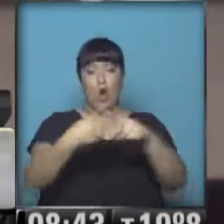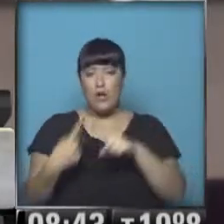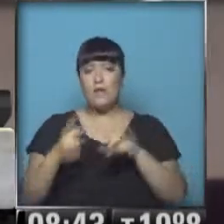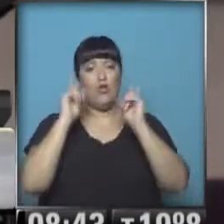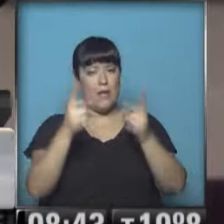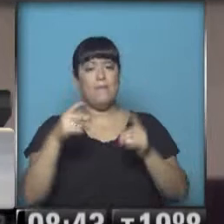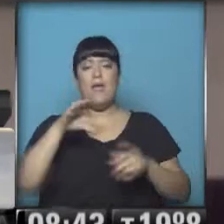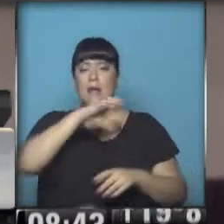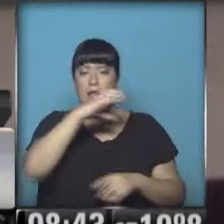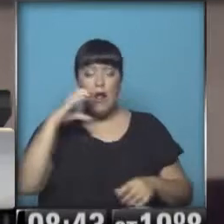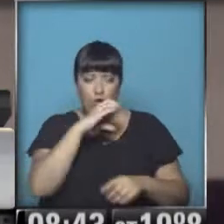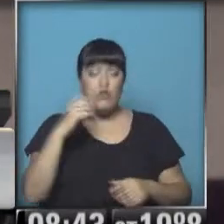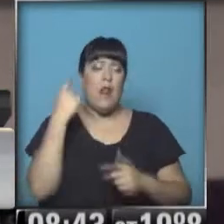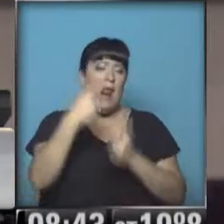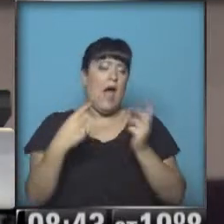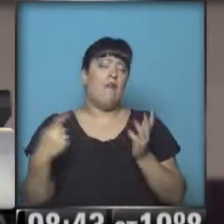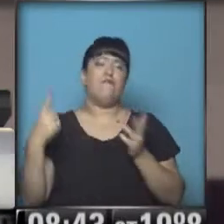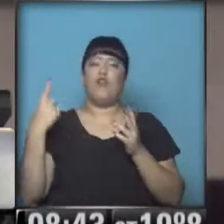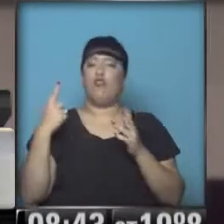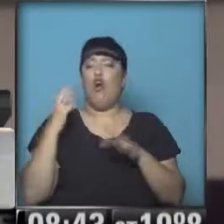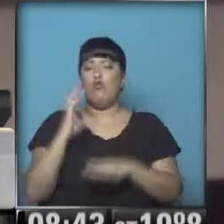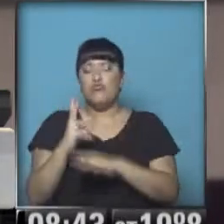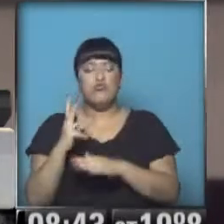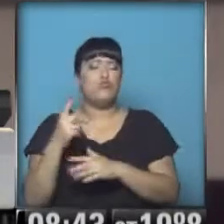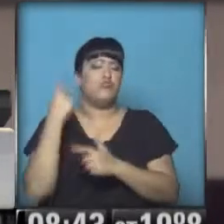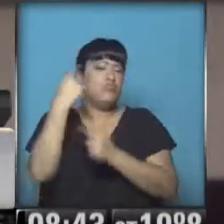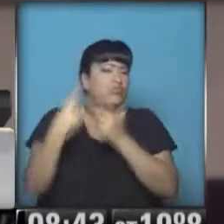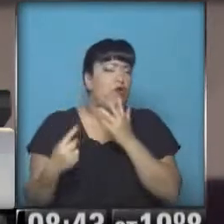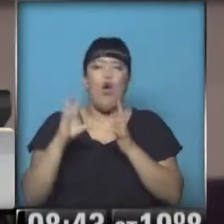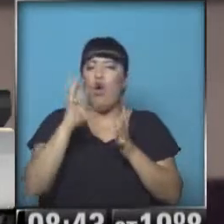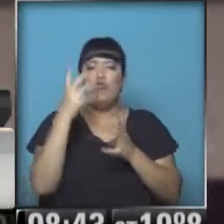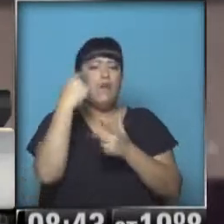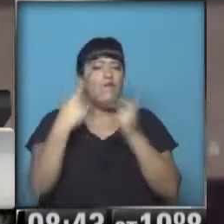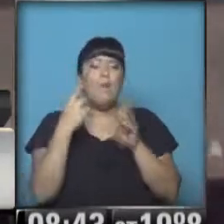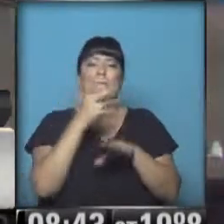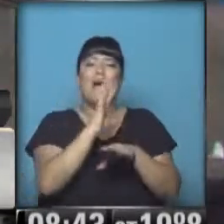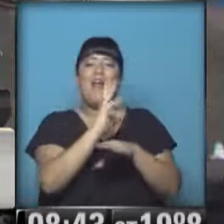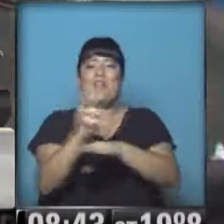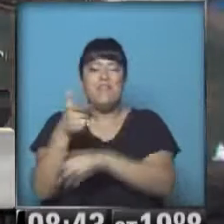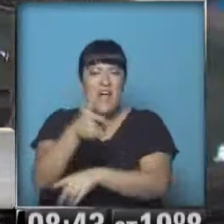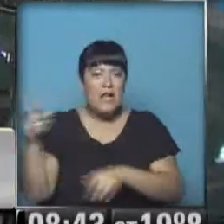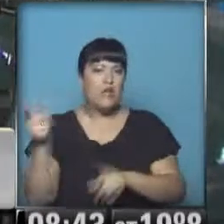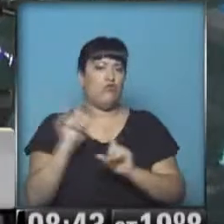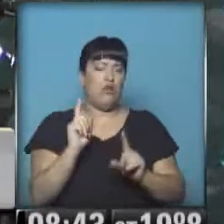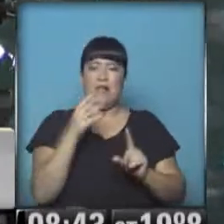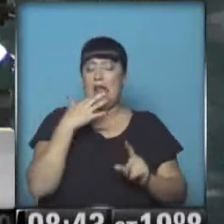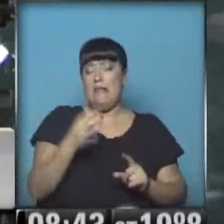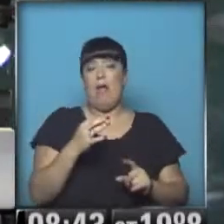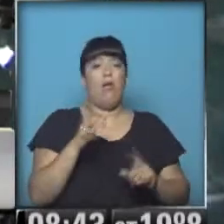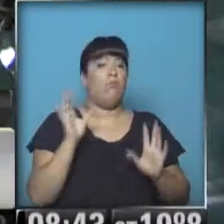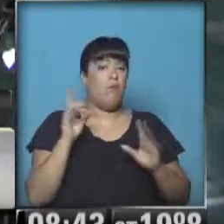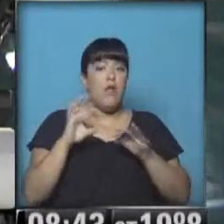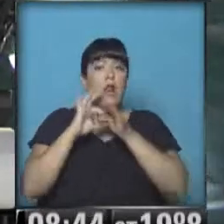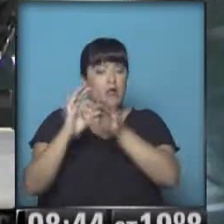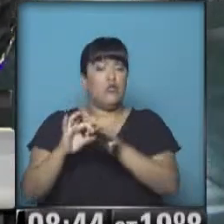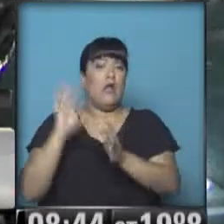narcotráfico de lavadora de activos de delitos de contrabando de otras formas de delitos que en general no forman parte de la atención pública pero que tienen que ver